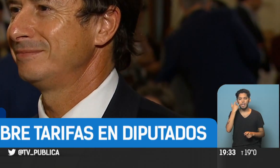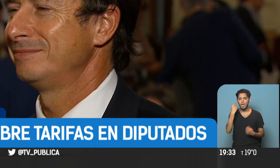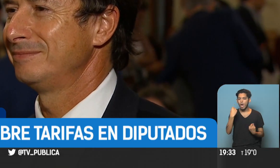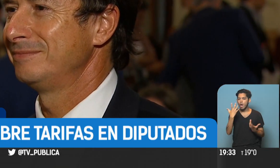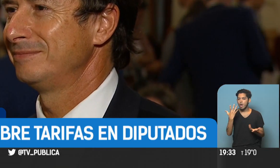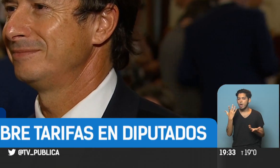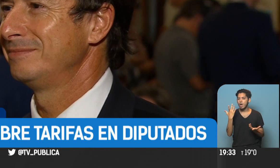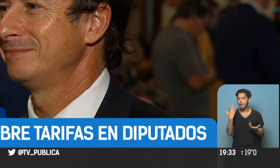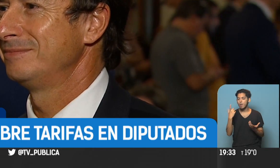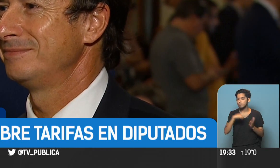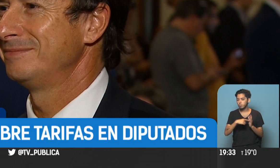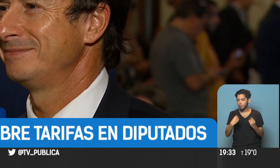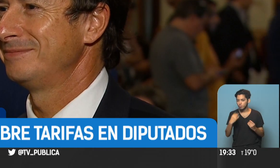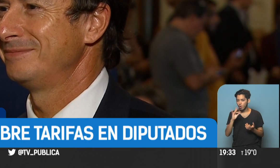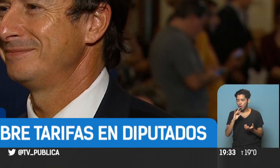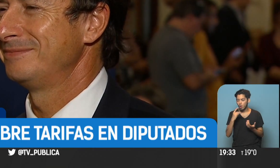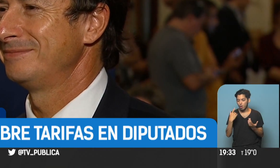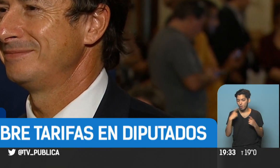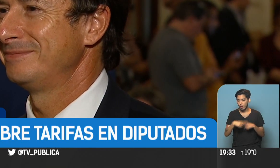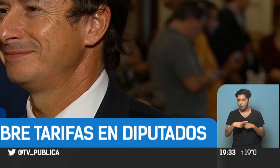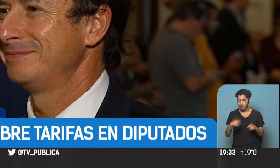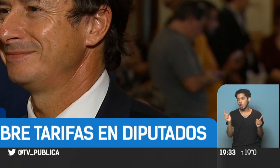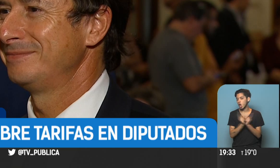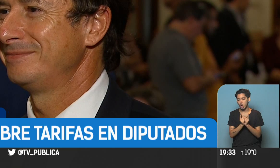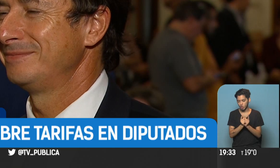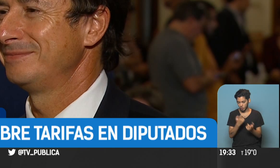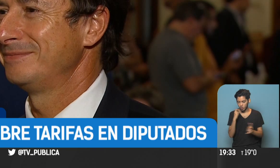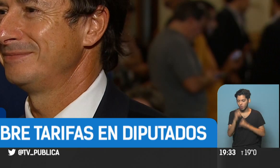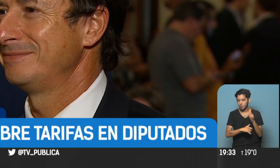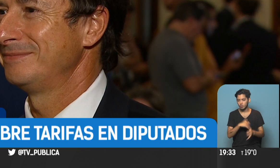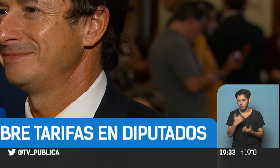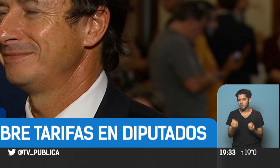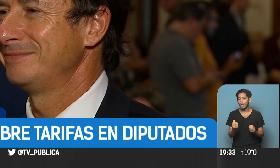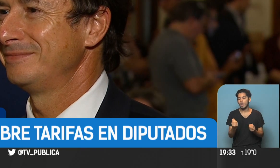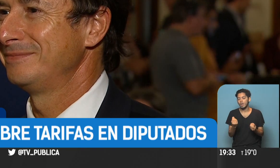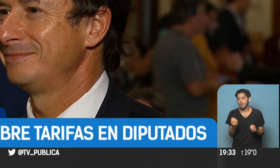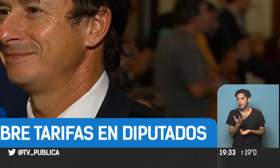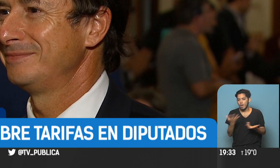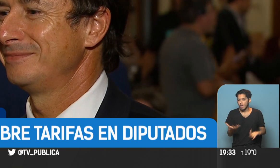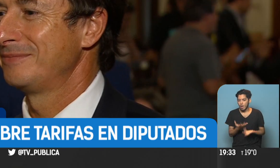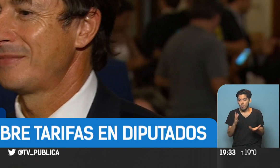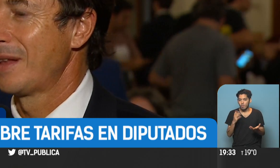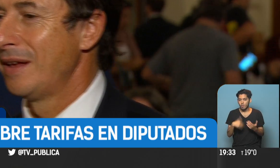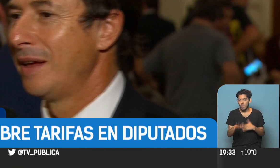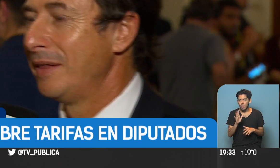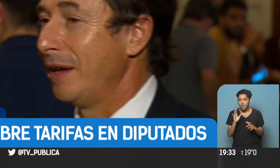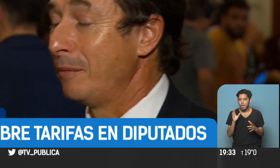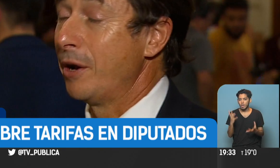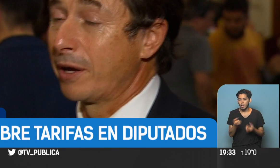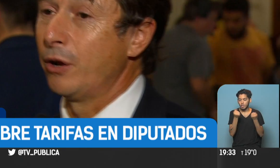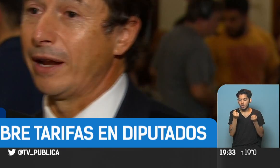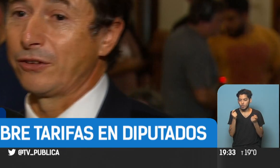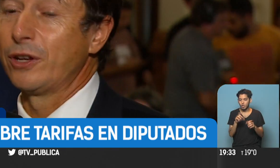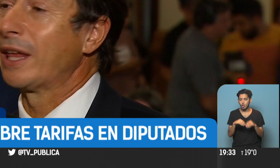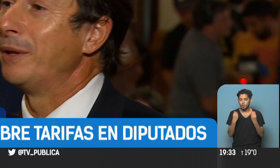encuentra la discusión? Y hágame un resumen, si se puede, de lo que sucedió desde que se consiguió el quórum.